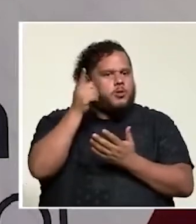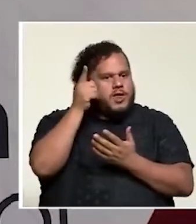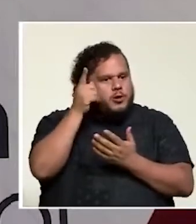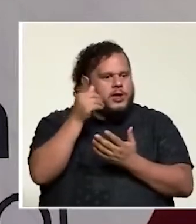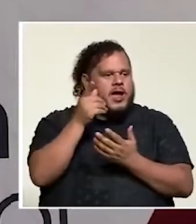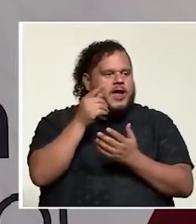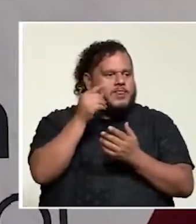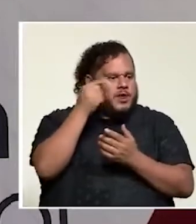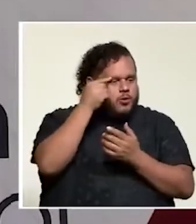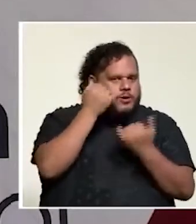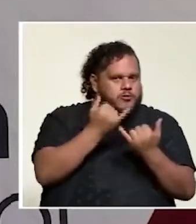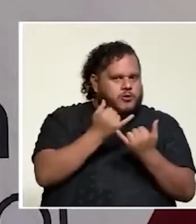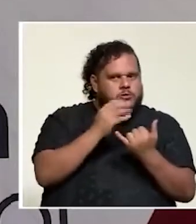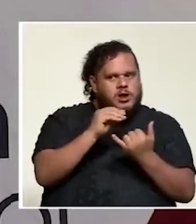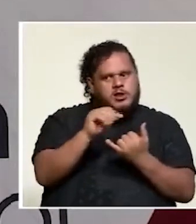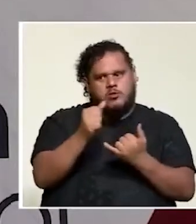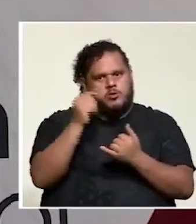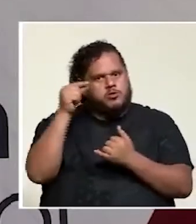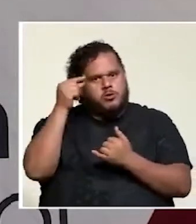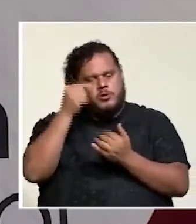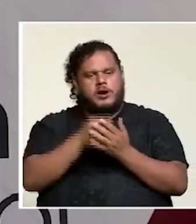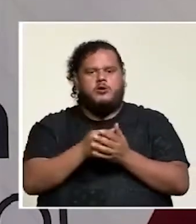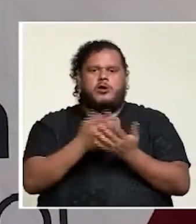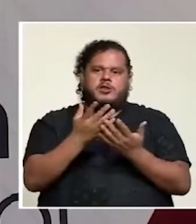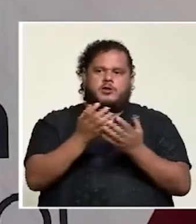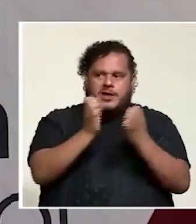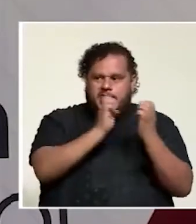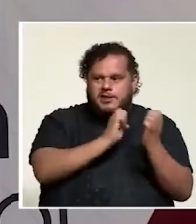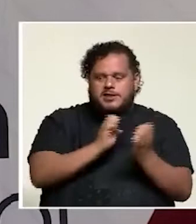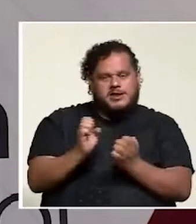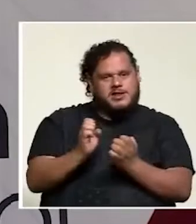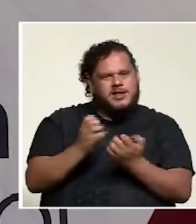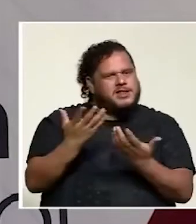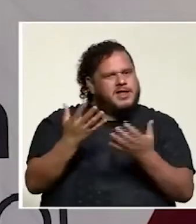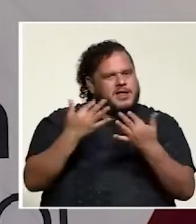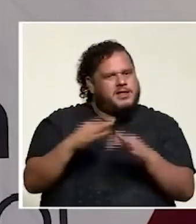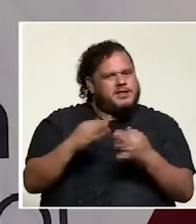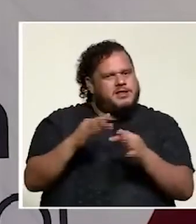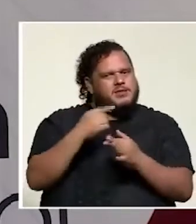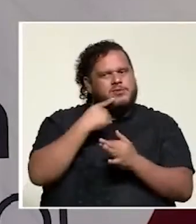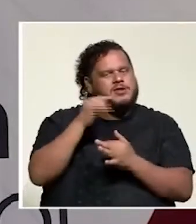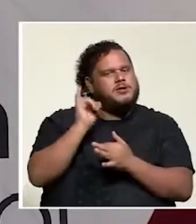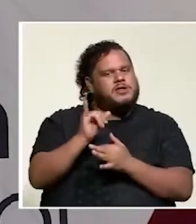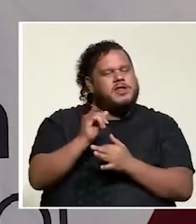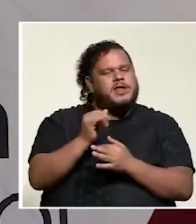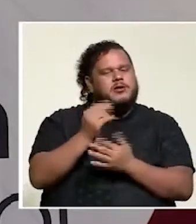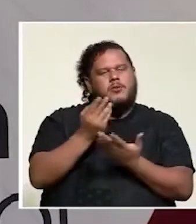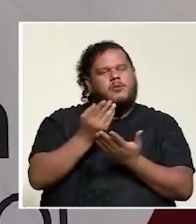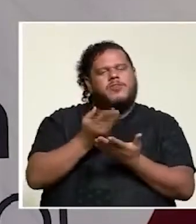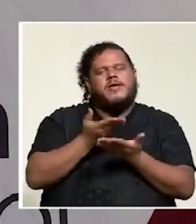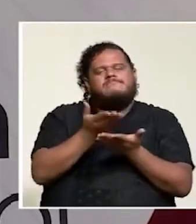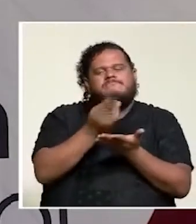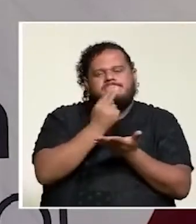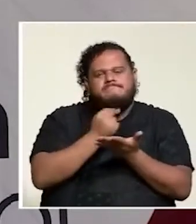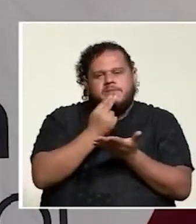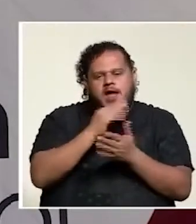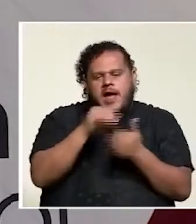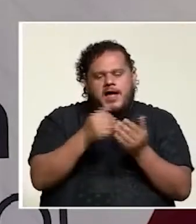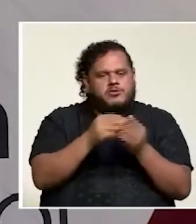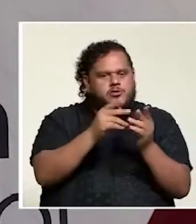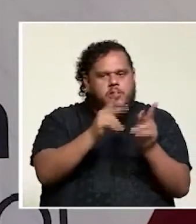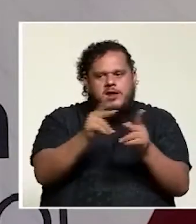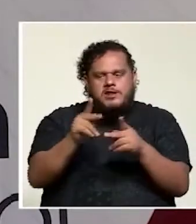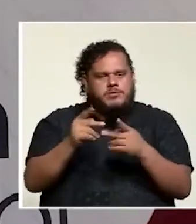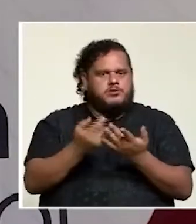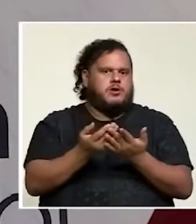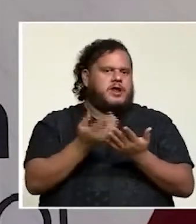otro gobierno, sino que lo que normalmente se da en términos de las estrategias es tratar, por decirlo así, de endulzar de alguna manera a los públicos a los